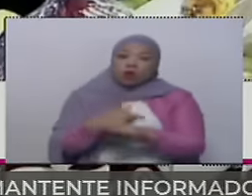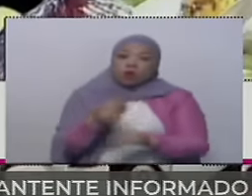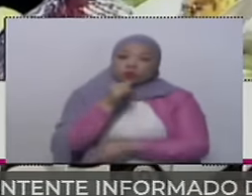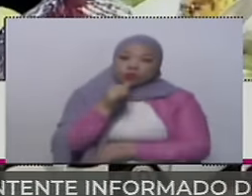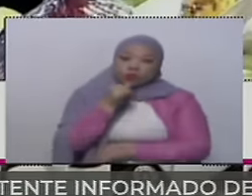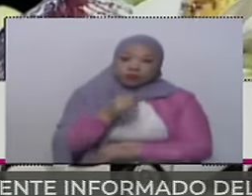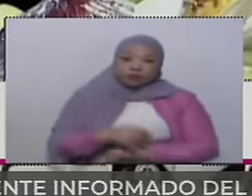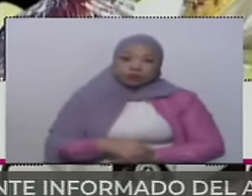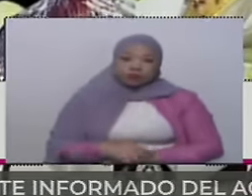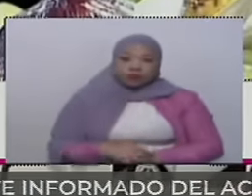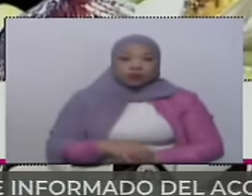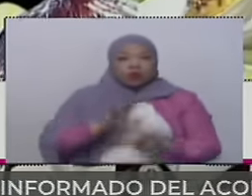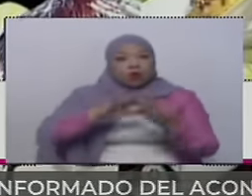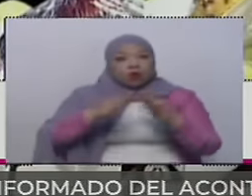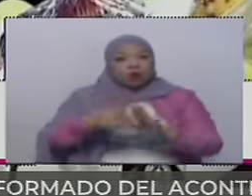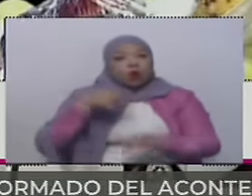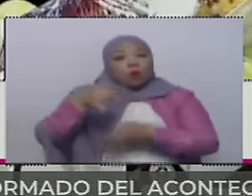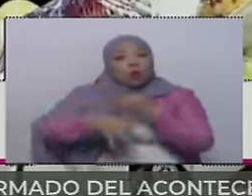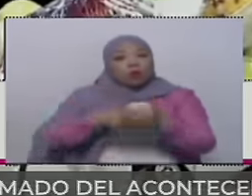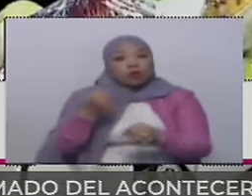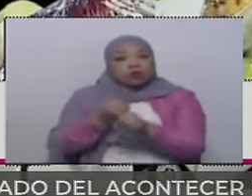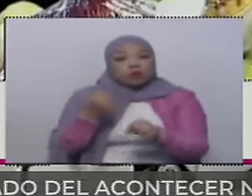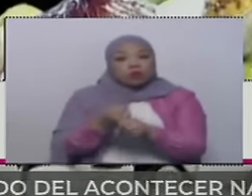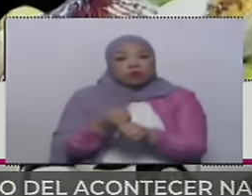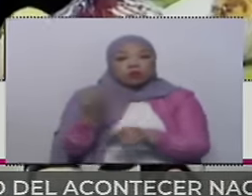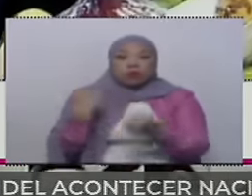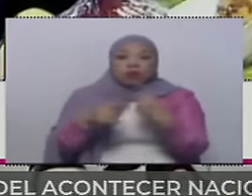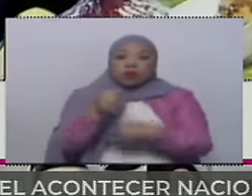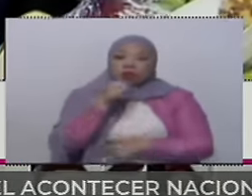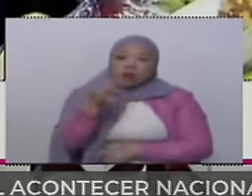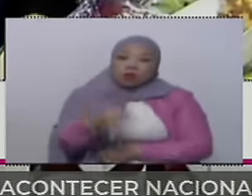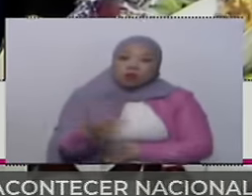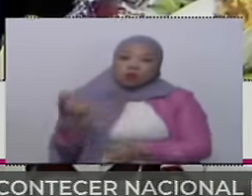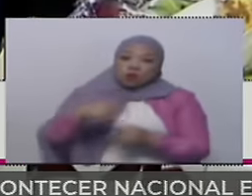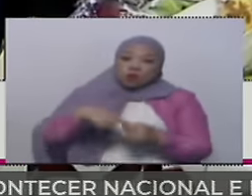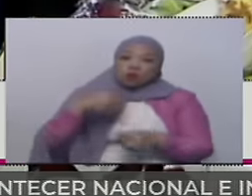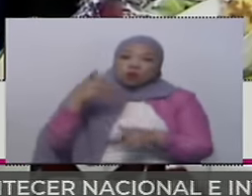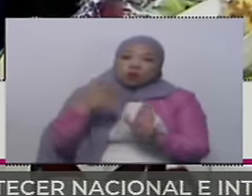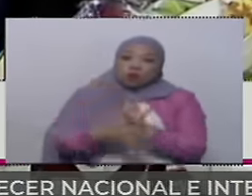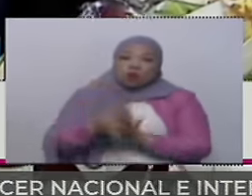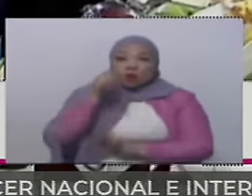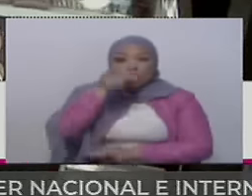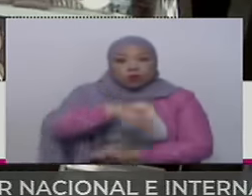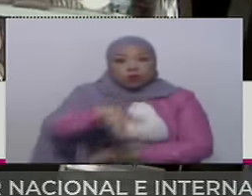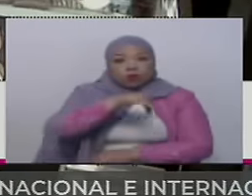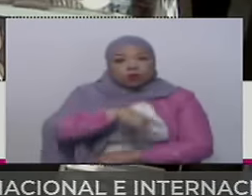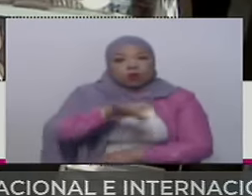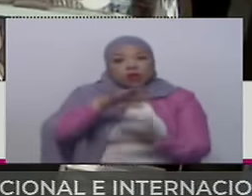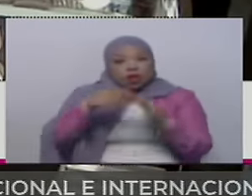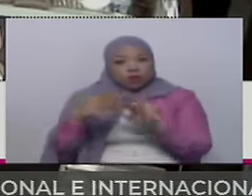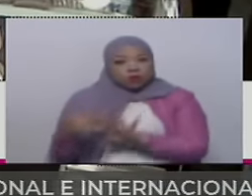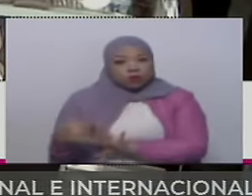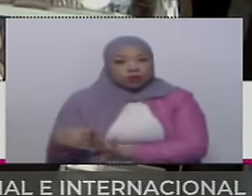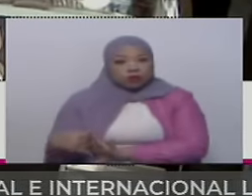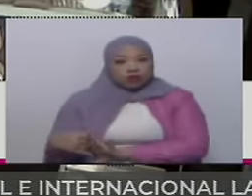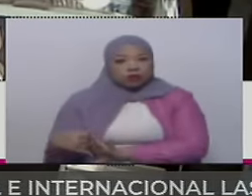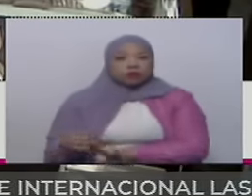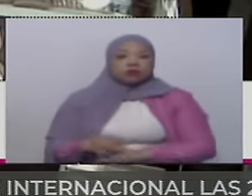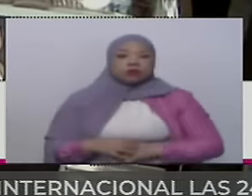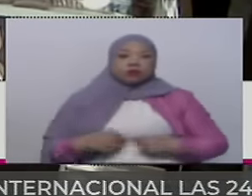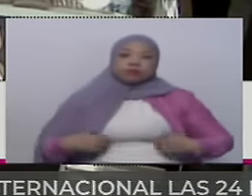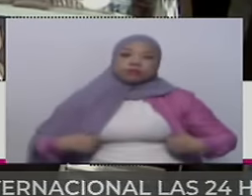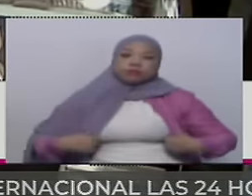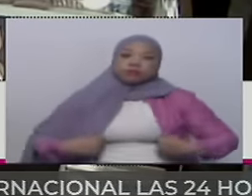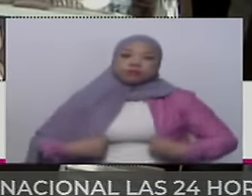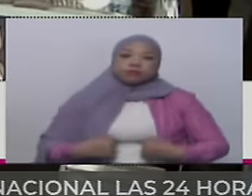nos permite que la comunidad nos diga cuáles son las bodegas que vamos a beneficiar dentro de los sectores populares, dentro de los barrios, y